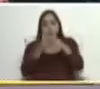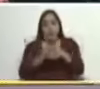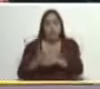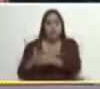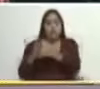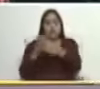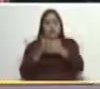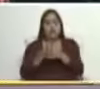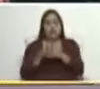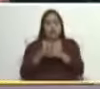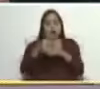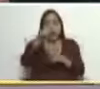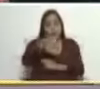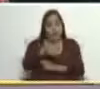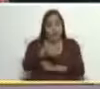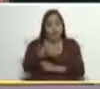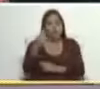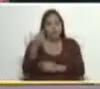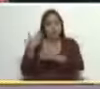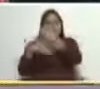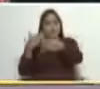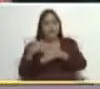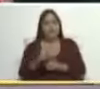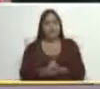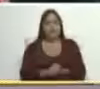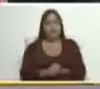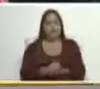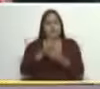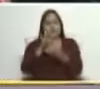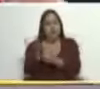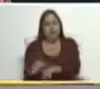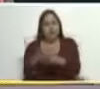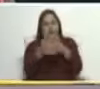gobernantes norteamericanos, el imperio norteamericano.